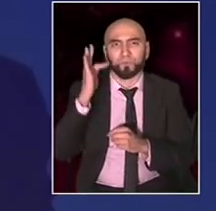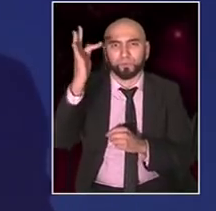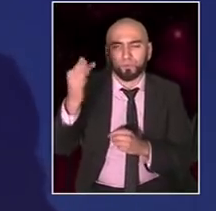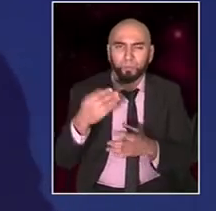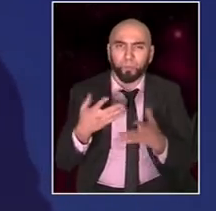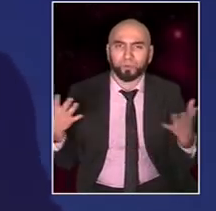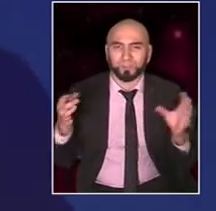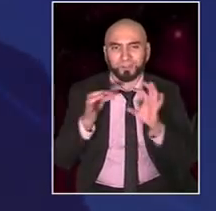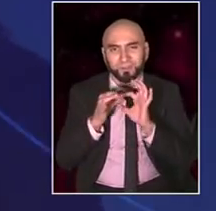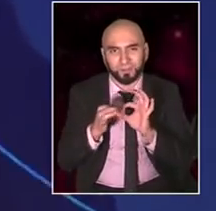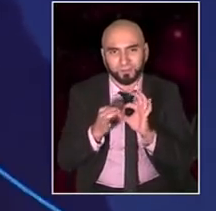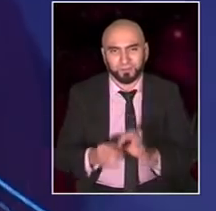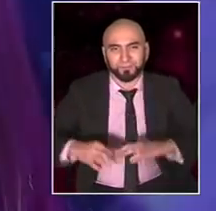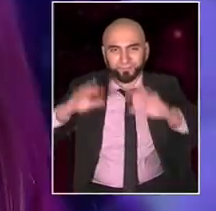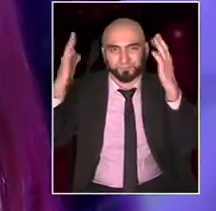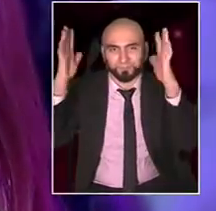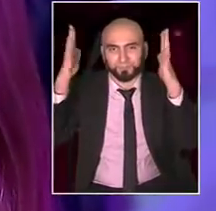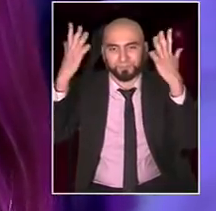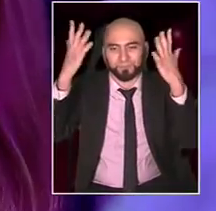Muchas gracias.